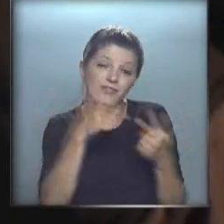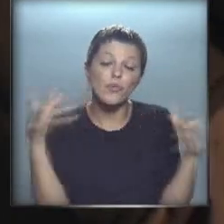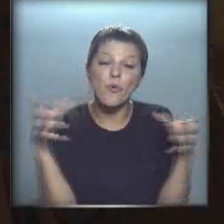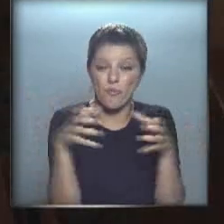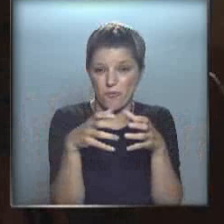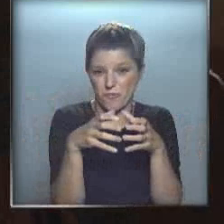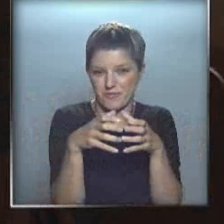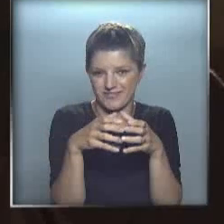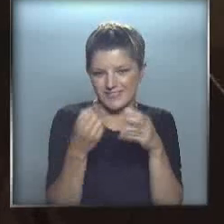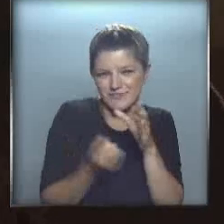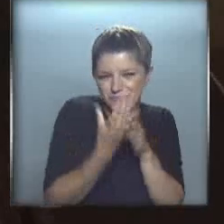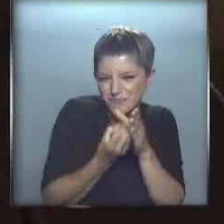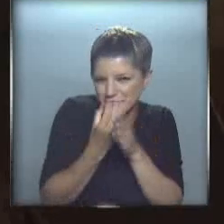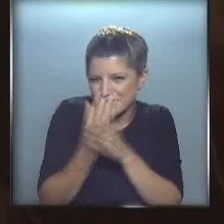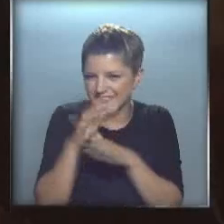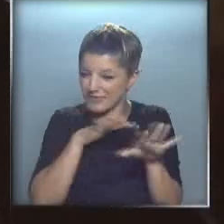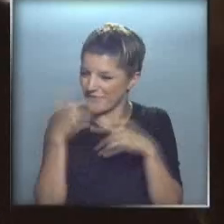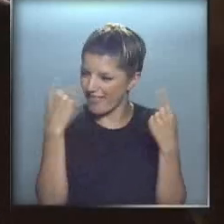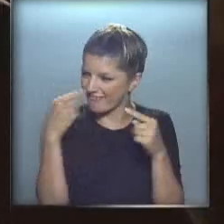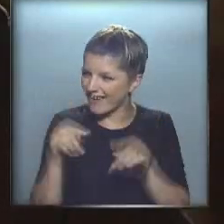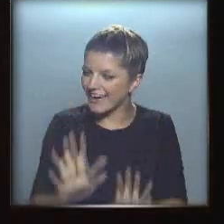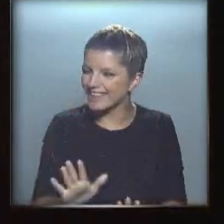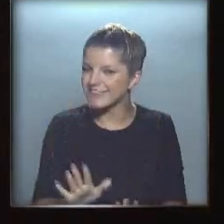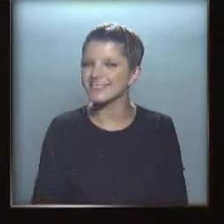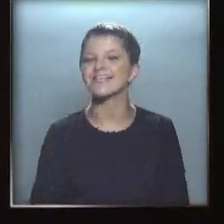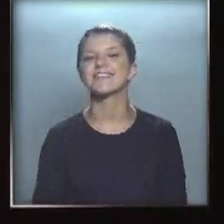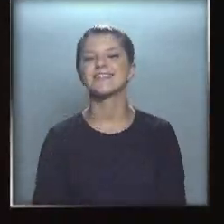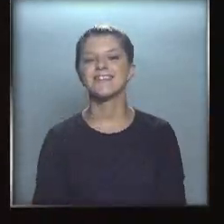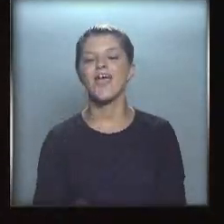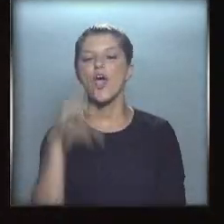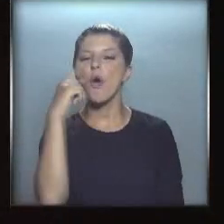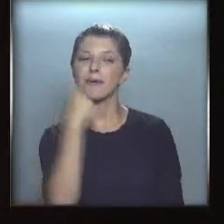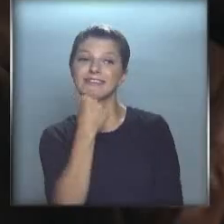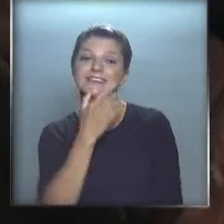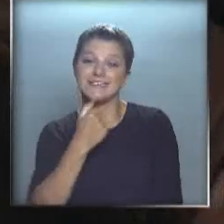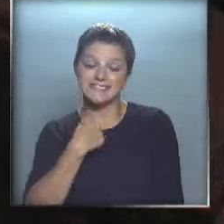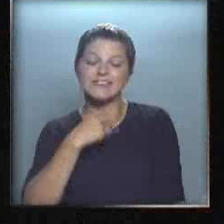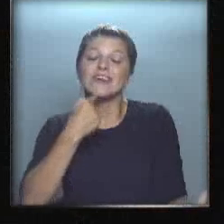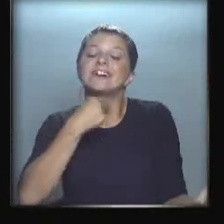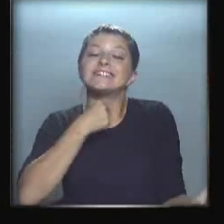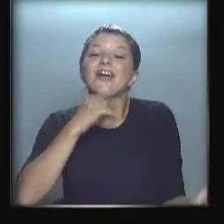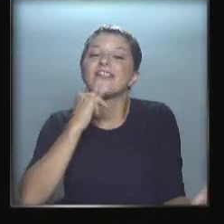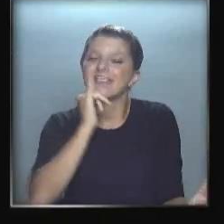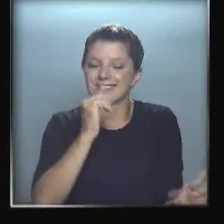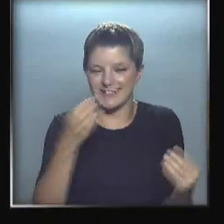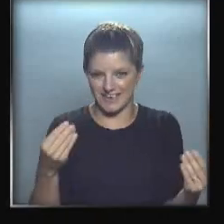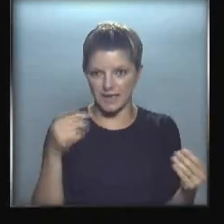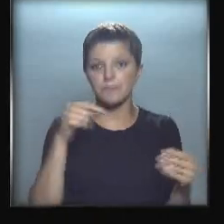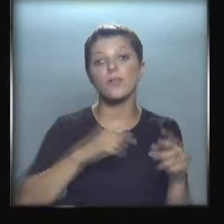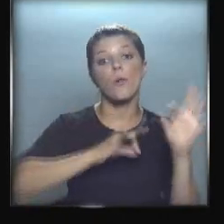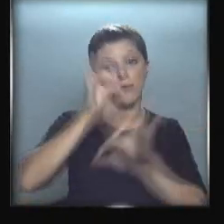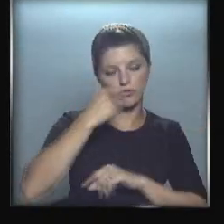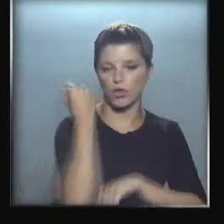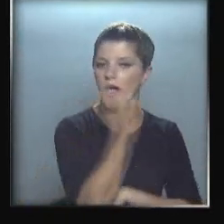van apareciendo, me imagino. Sí, sí, sí, yo creo que... Demasiado amigo. No, yo lo que quiero decir es que de verdad, cada proyecto es